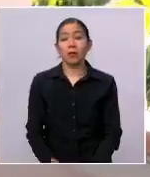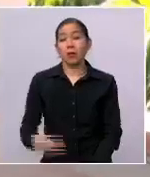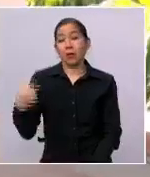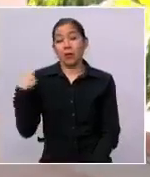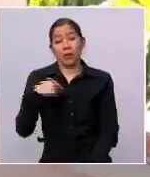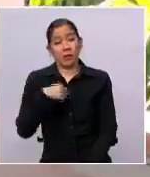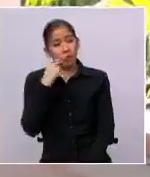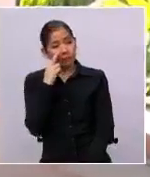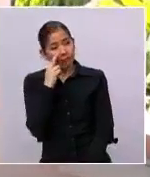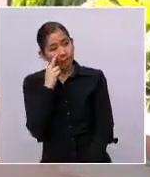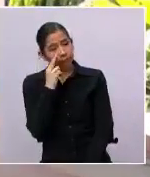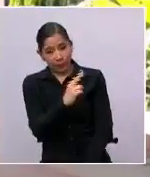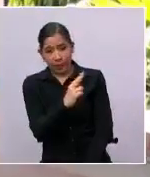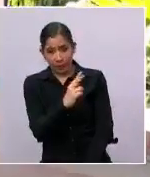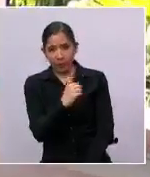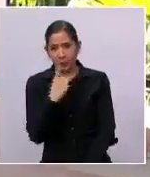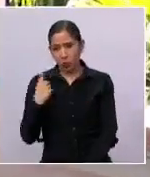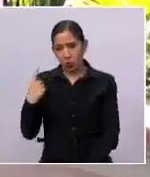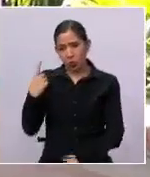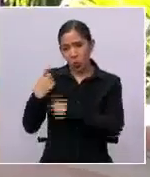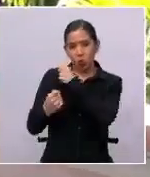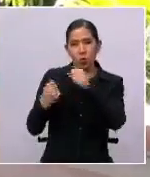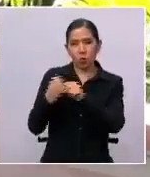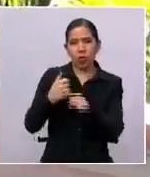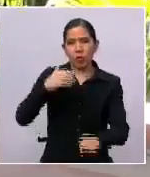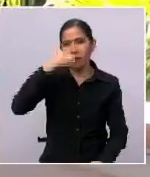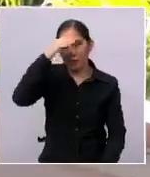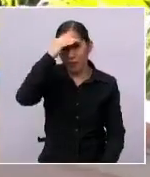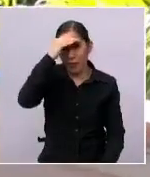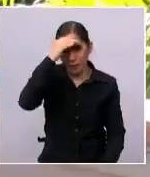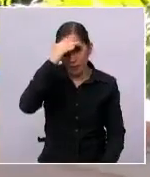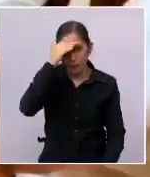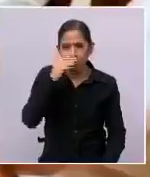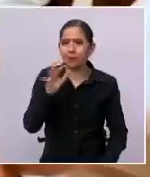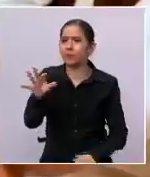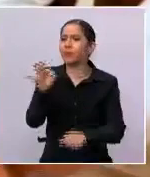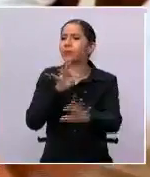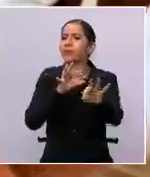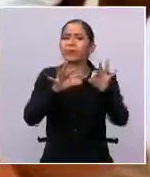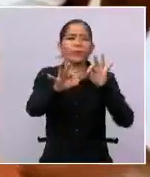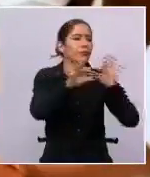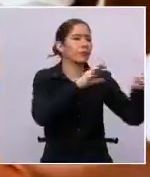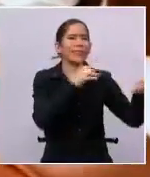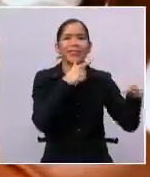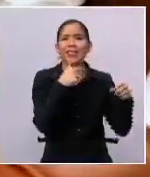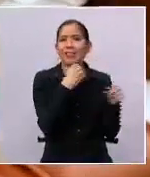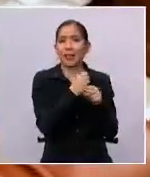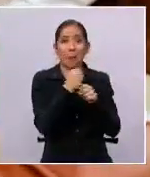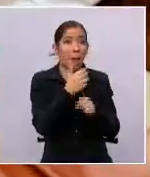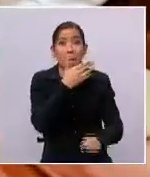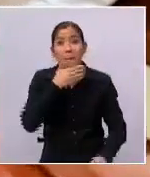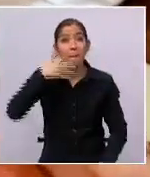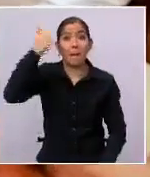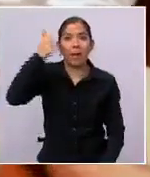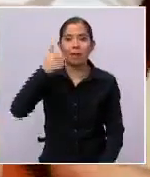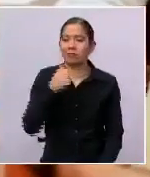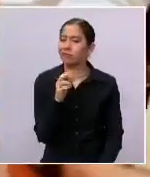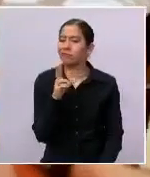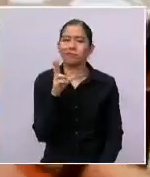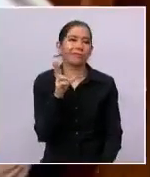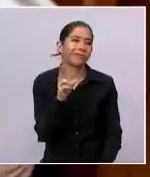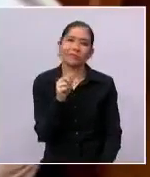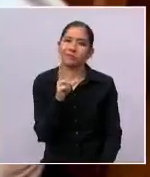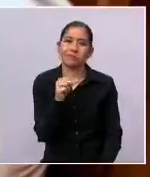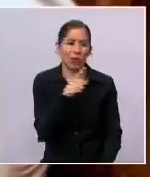Visto en este año es que el señor Camacho no ha elegido a los mejores hombres, a los mejores profesionales, al concurso de mérito que tanto